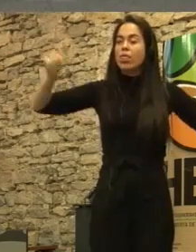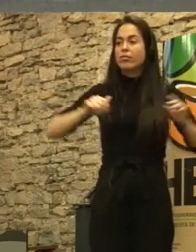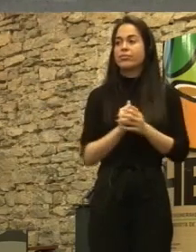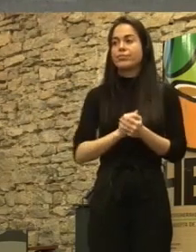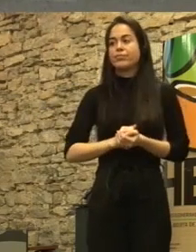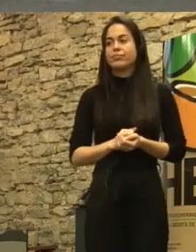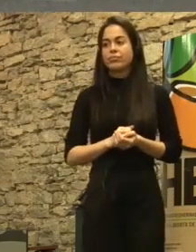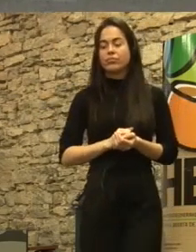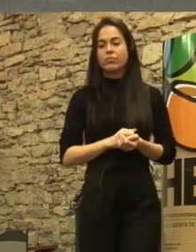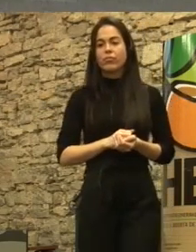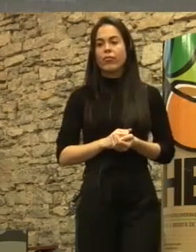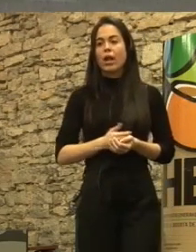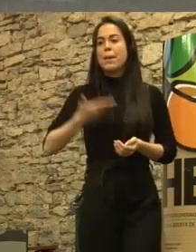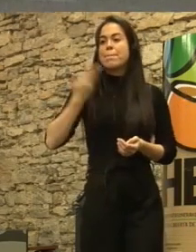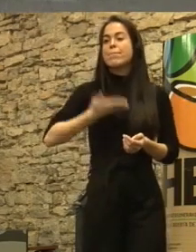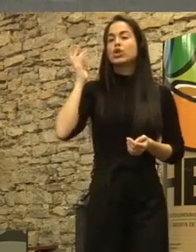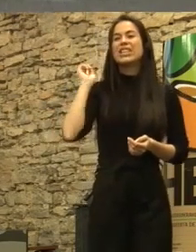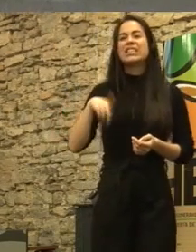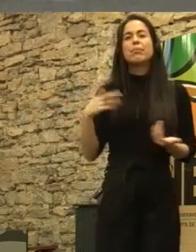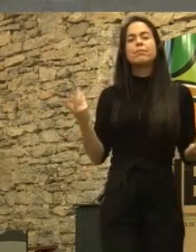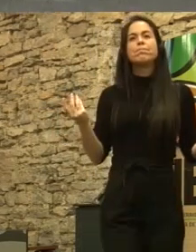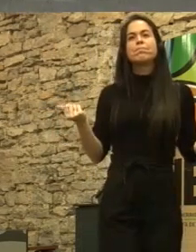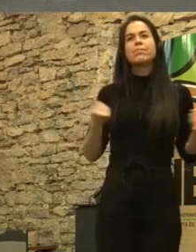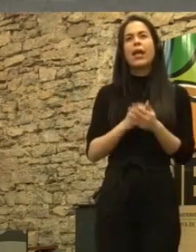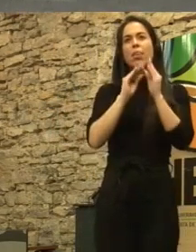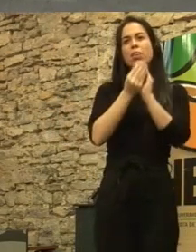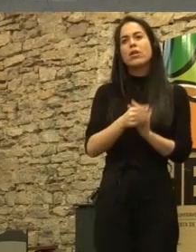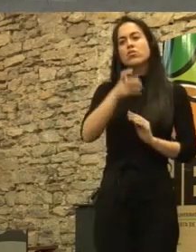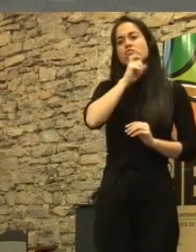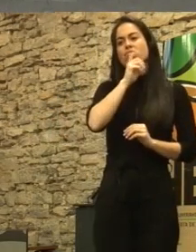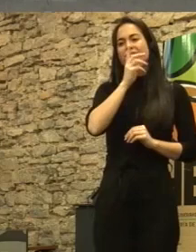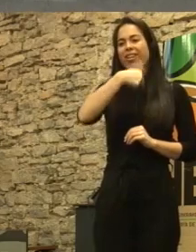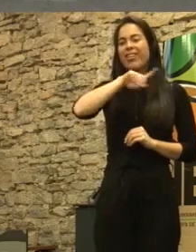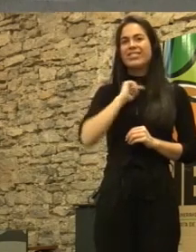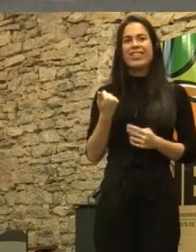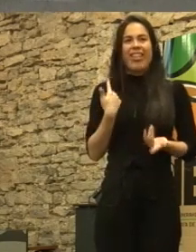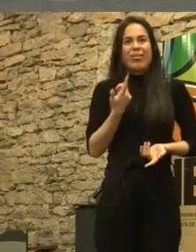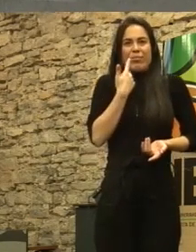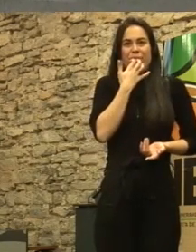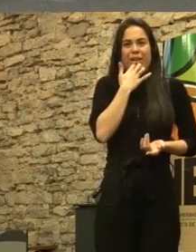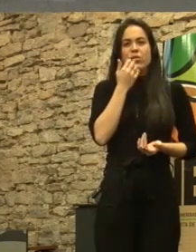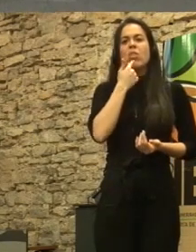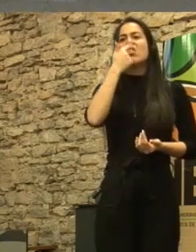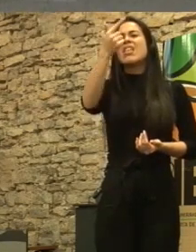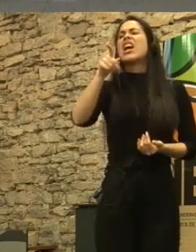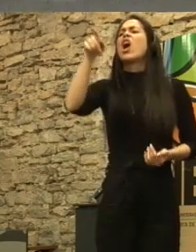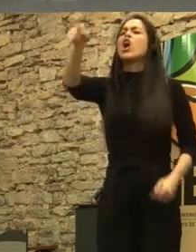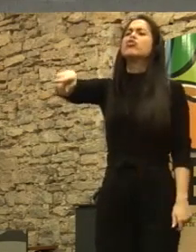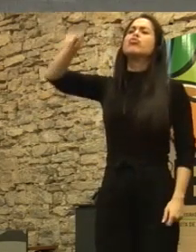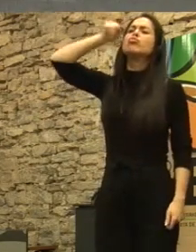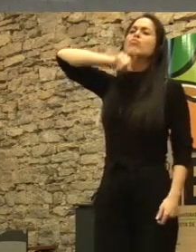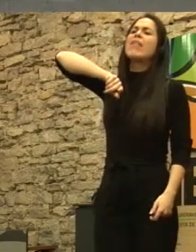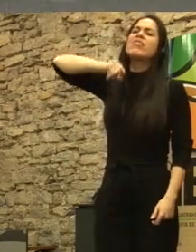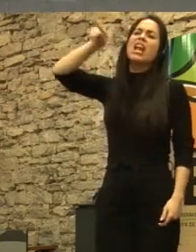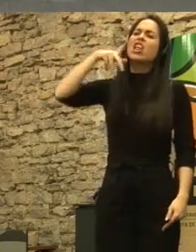importante también ver desde dónde haces esto, en el sentido que a mí me parece muy grave subirte un podio así y decir tú estás diciendo mentira en tu medio,